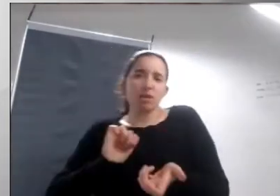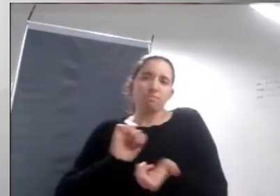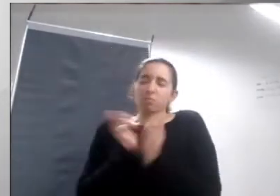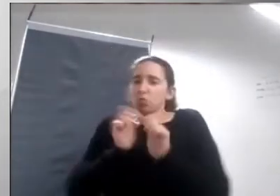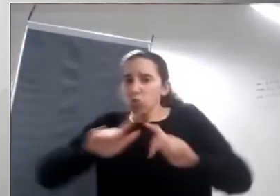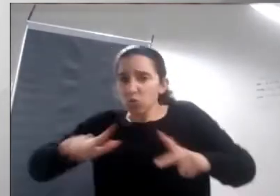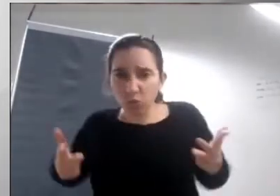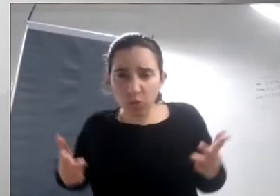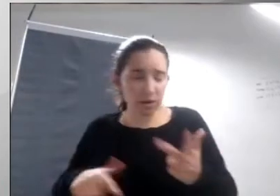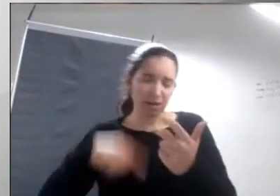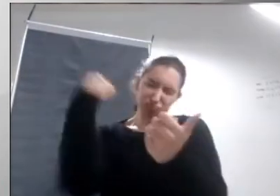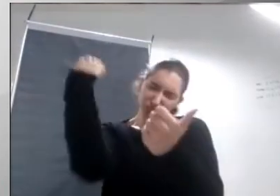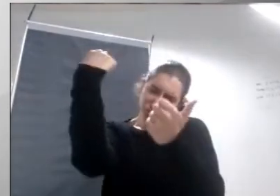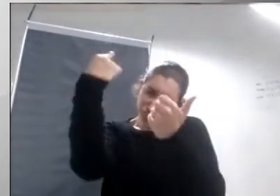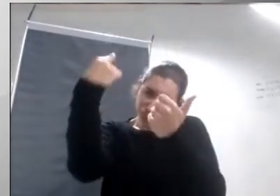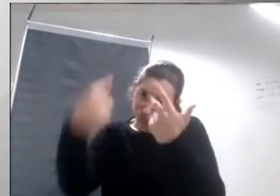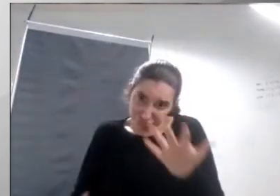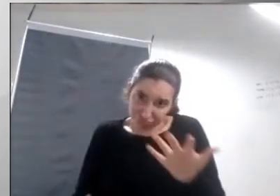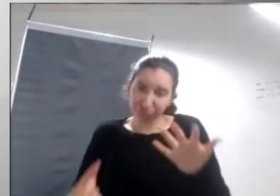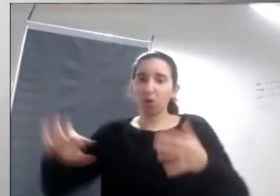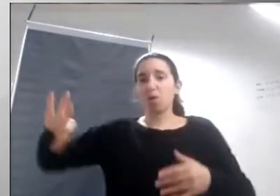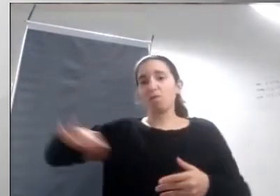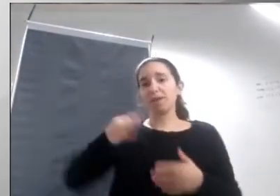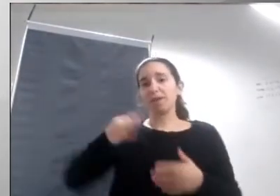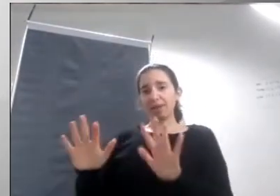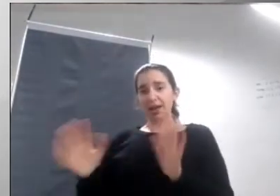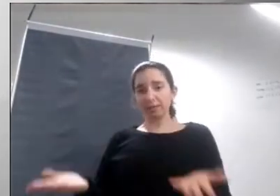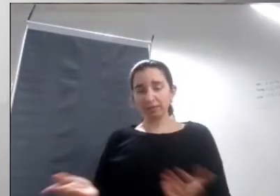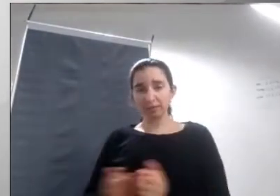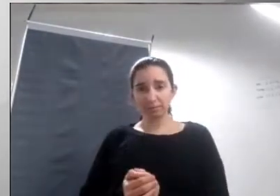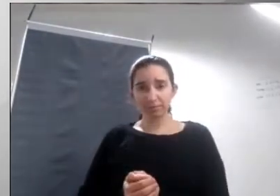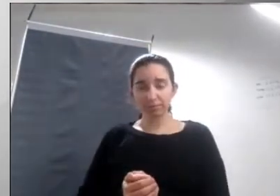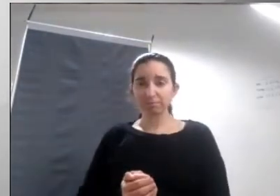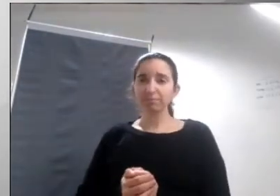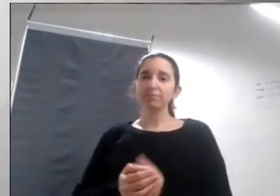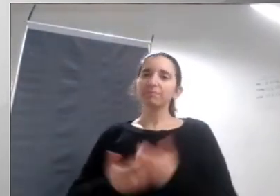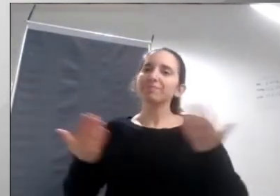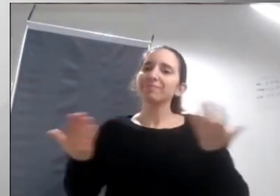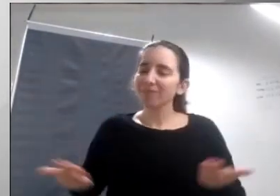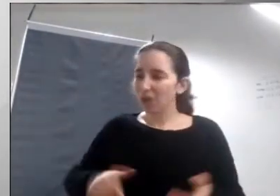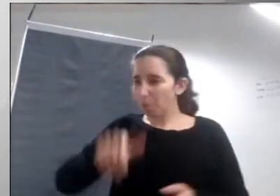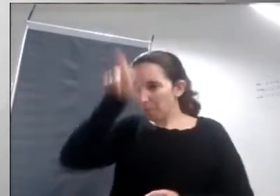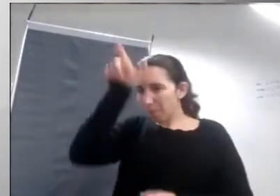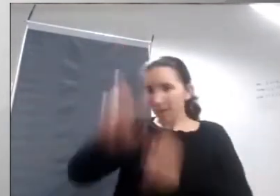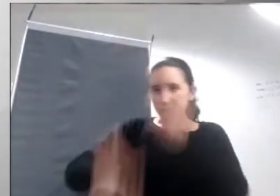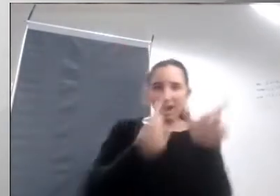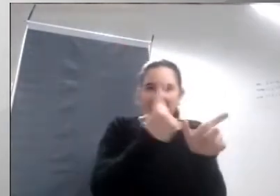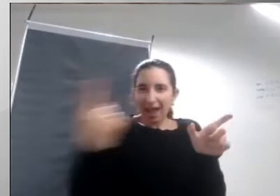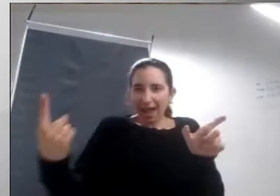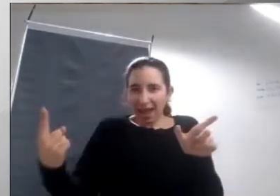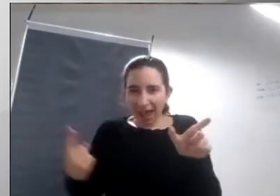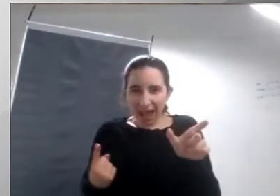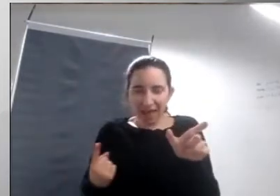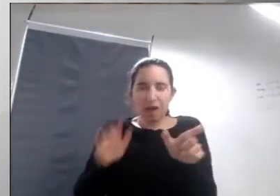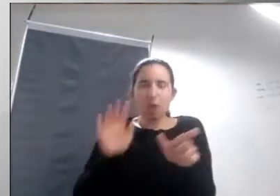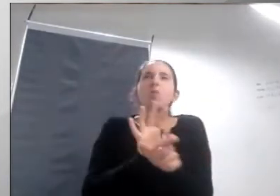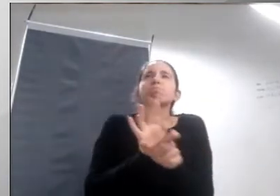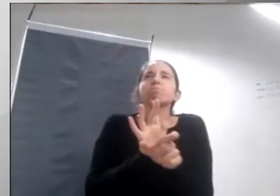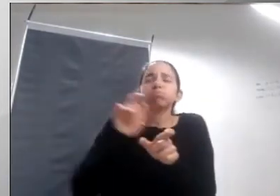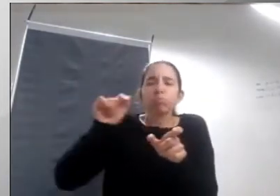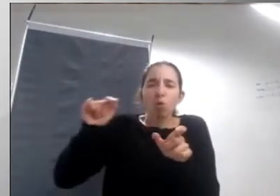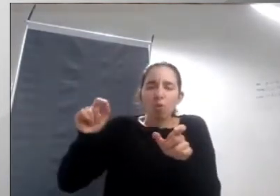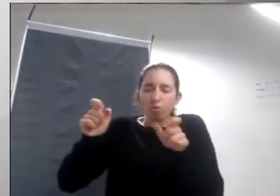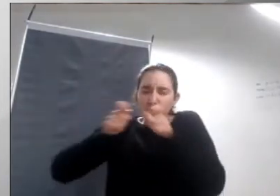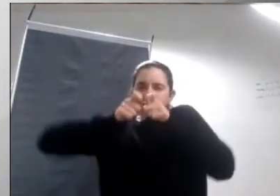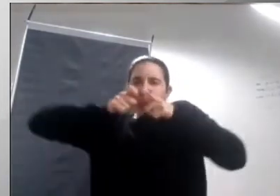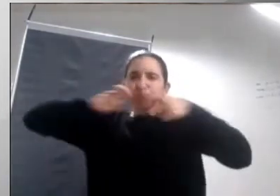displacer, en todos los sentidos. El desplegar las mayores posibilidades del ser humano y el transgredir